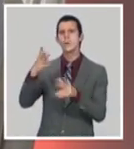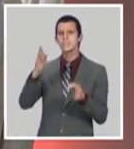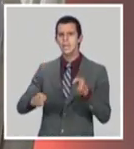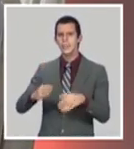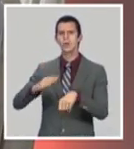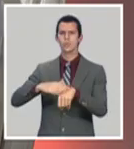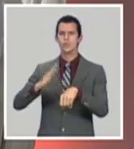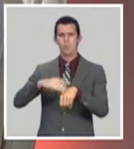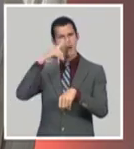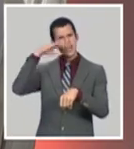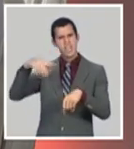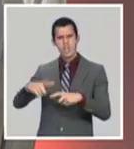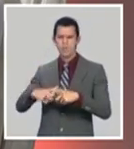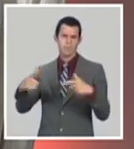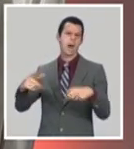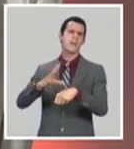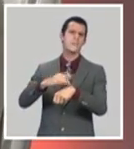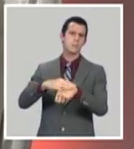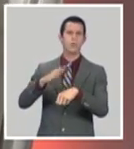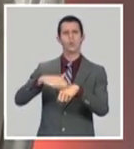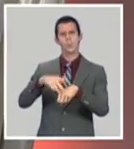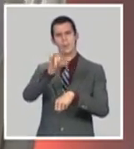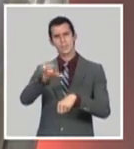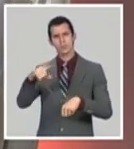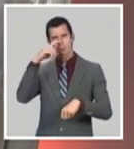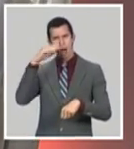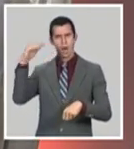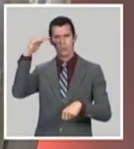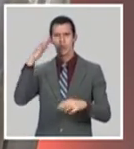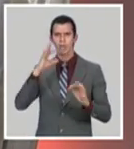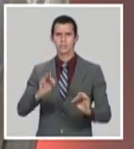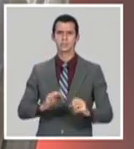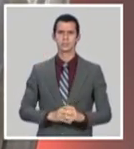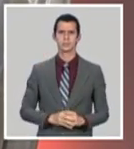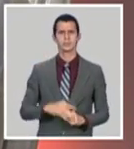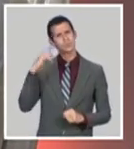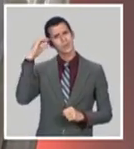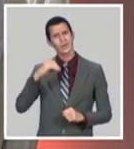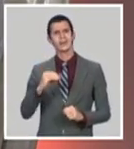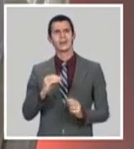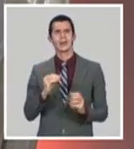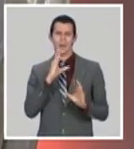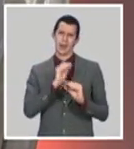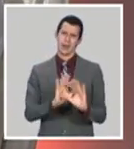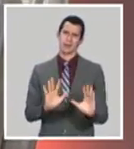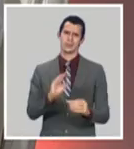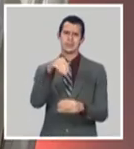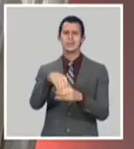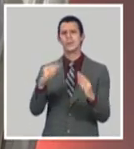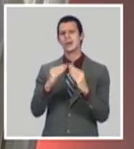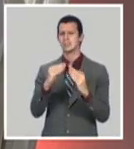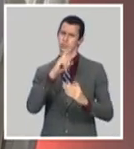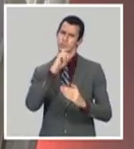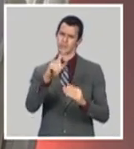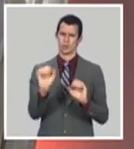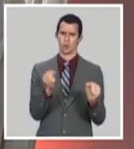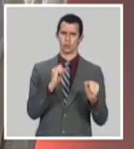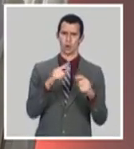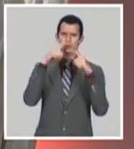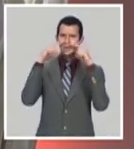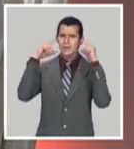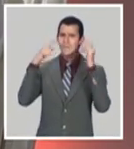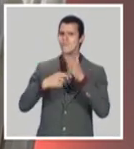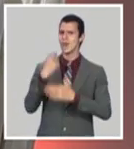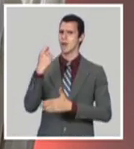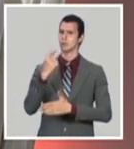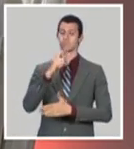llega enfermo y la familia y en la casa es más difícil tomar todas las medidas de control, y yo creo que tendremos que empezar a